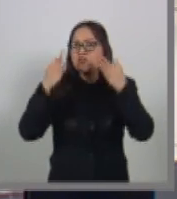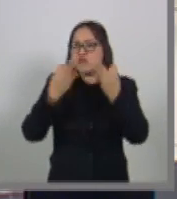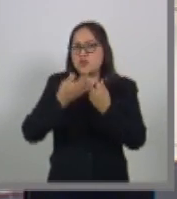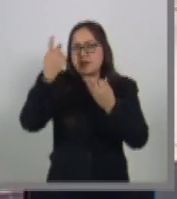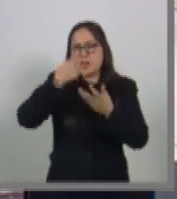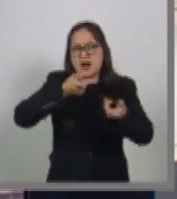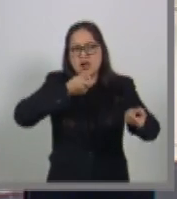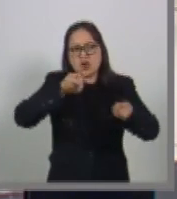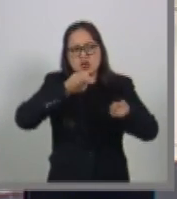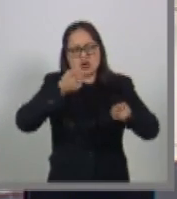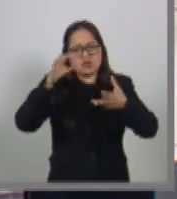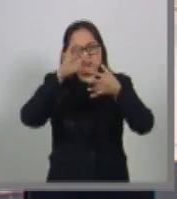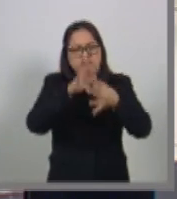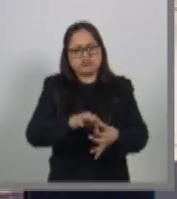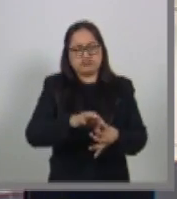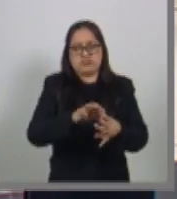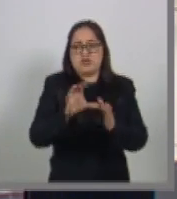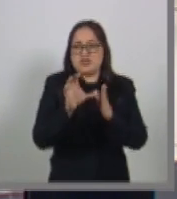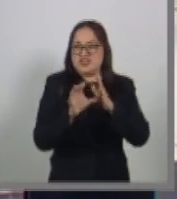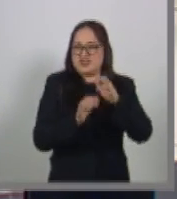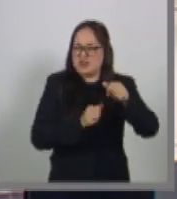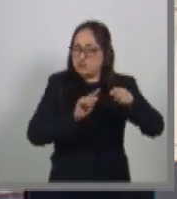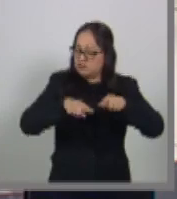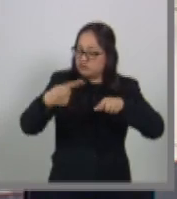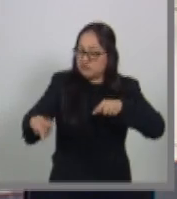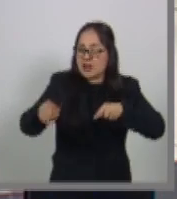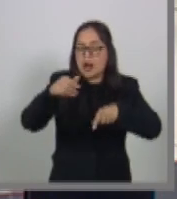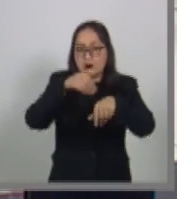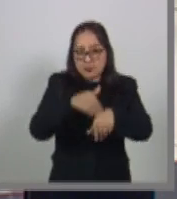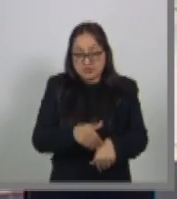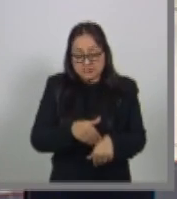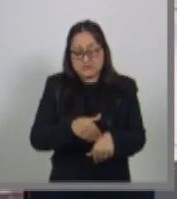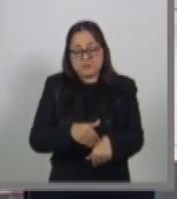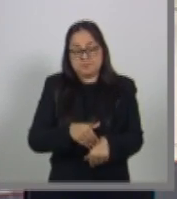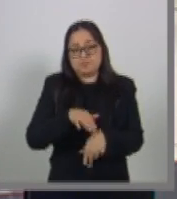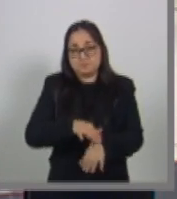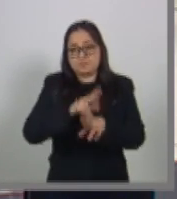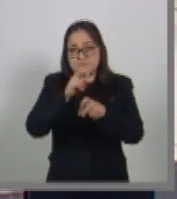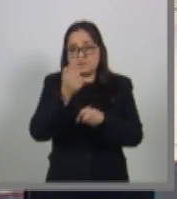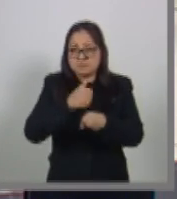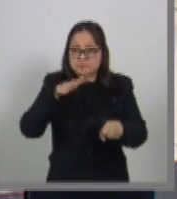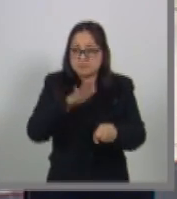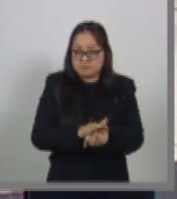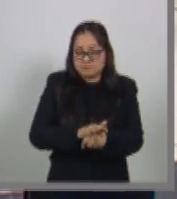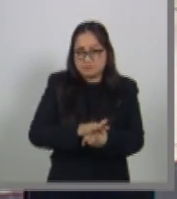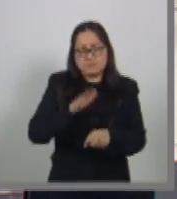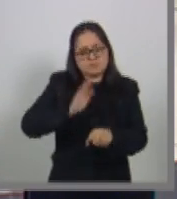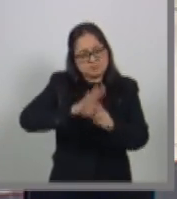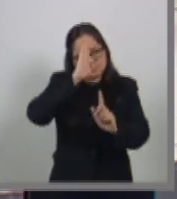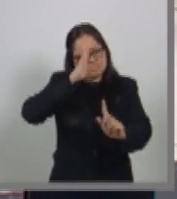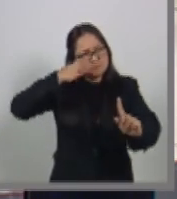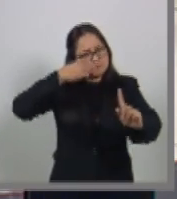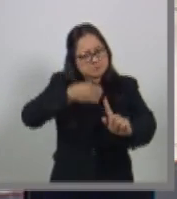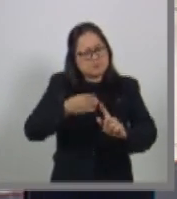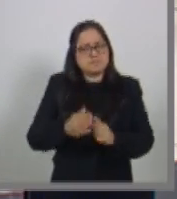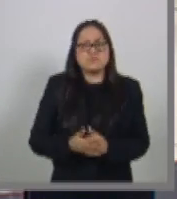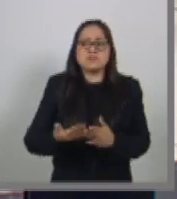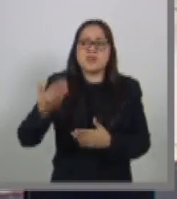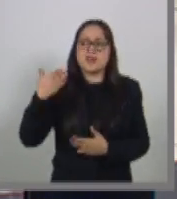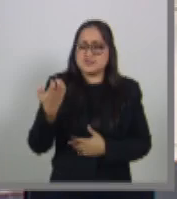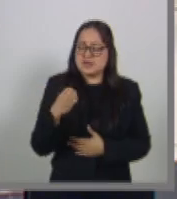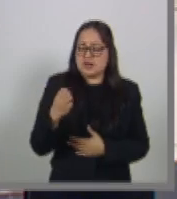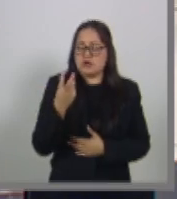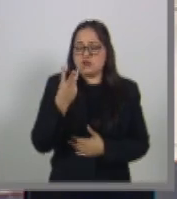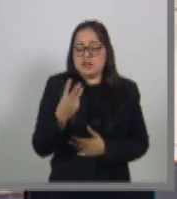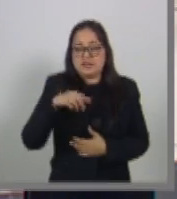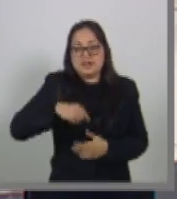control constitucional de carácter administrativo y de tipo objetivo. El pasado 3 de enero del